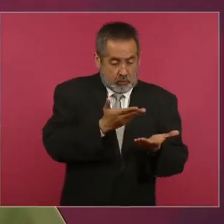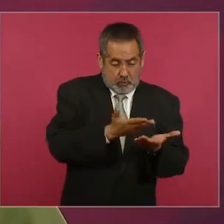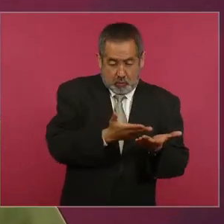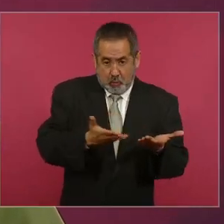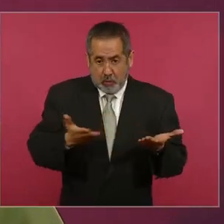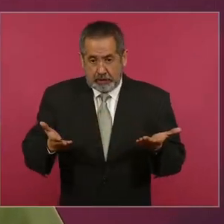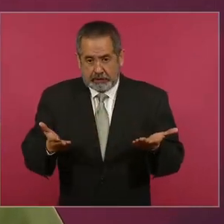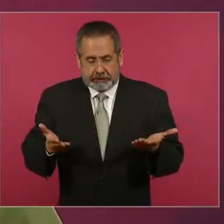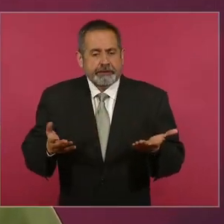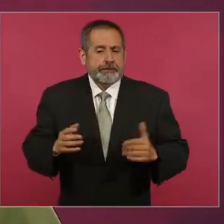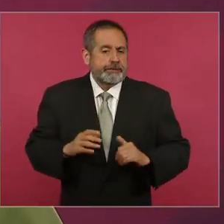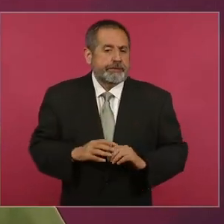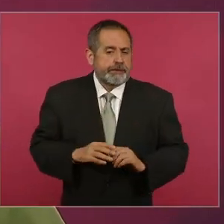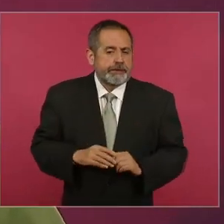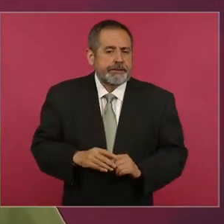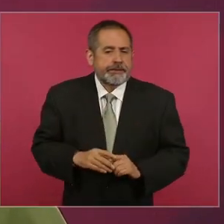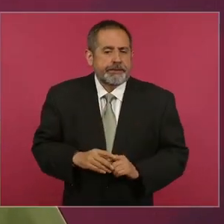propuesta,